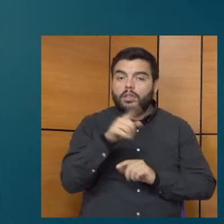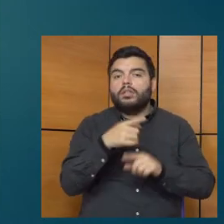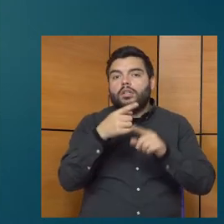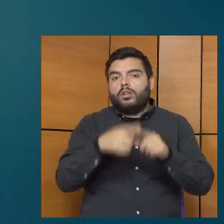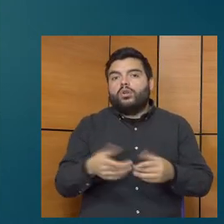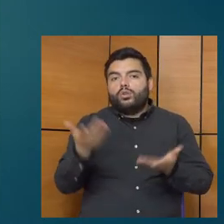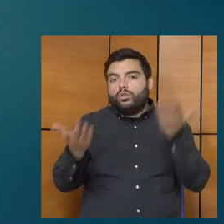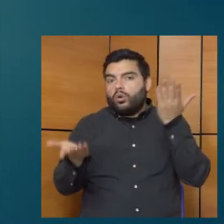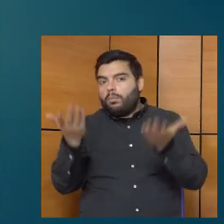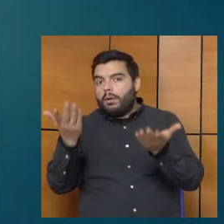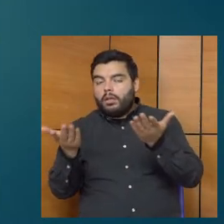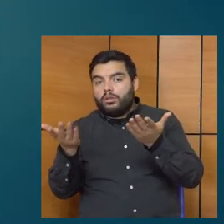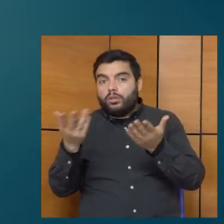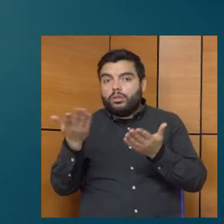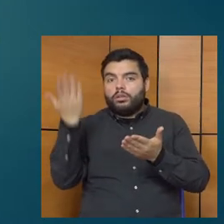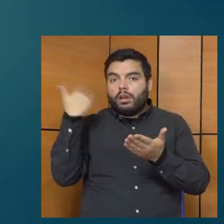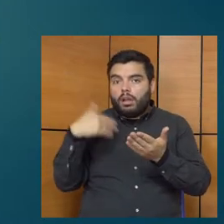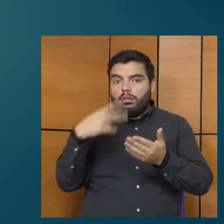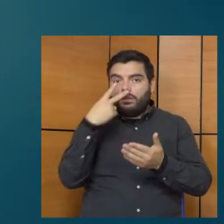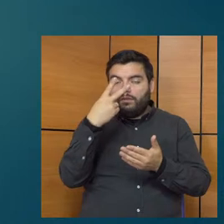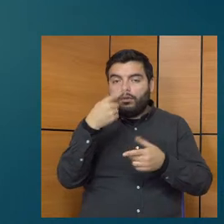otras redes que hemos visto.